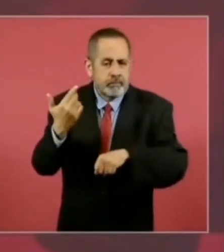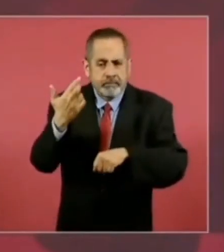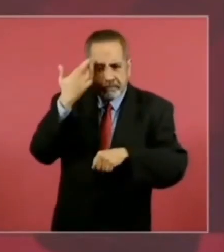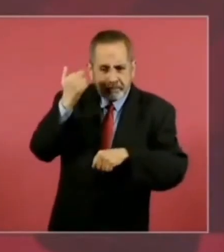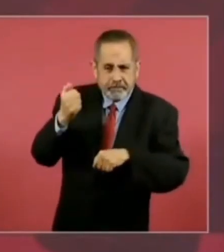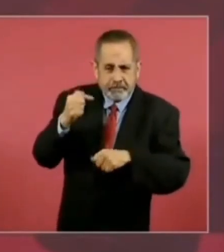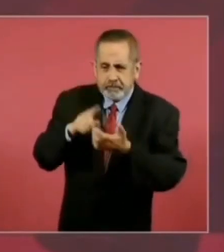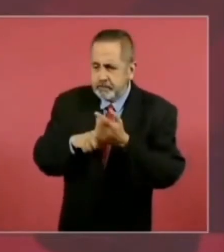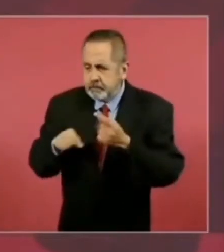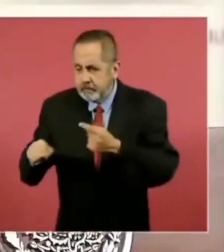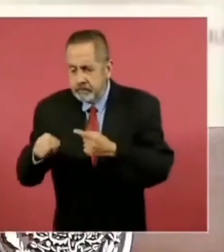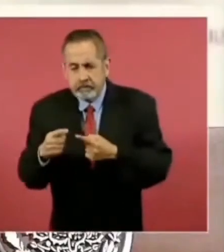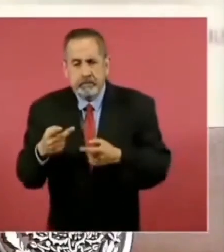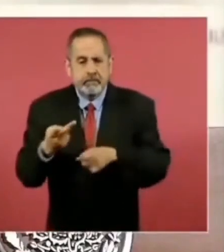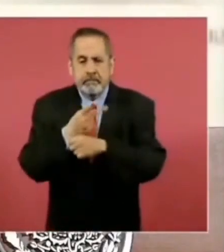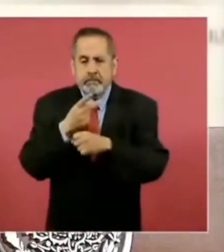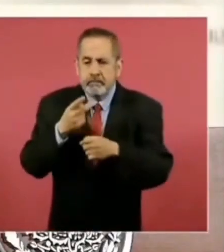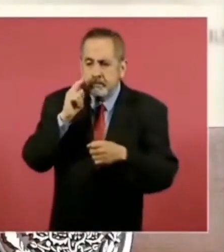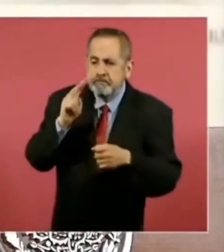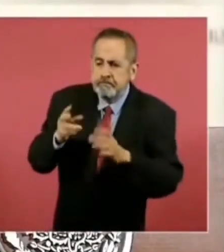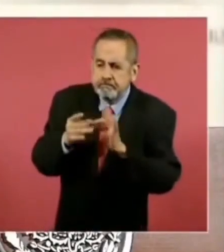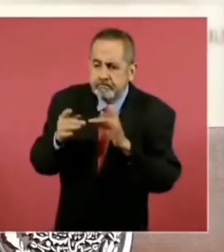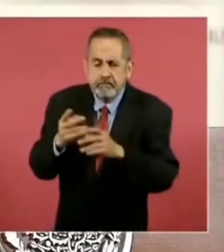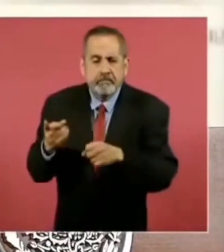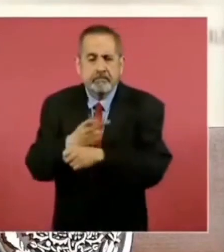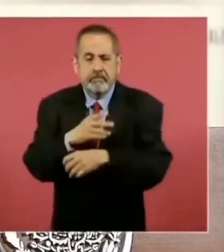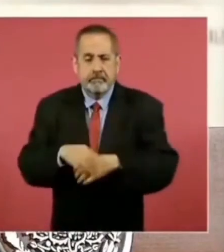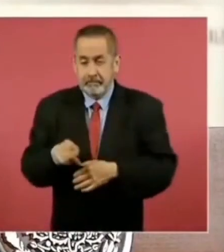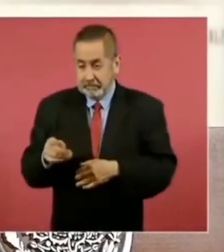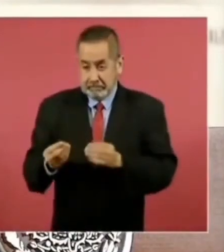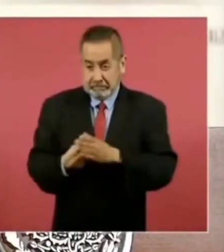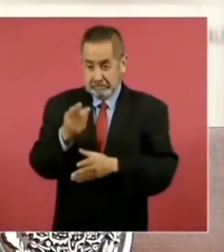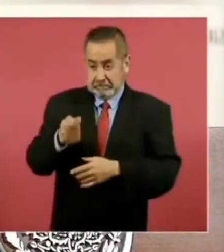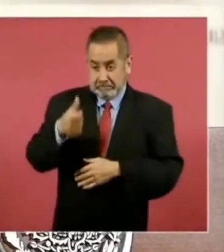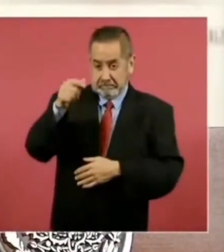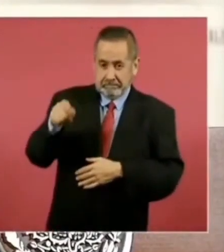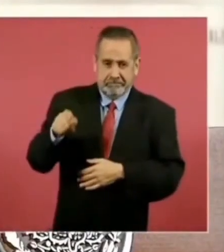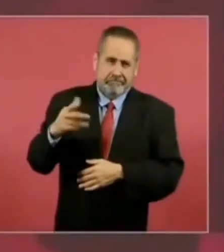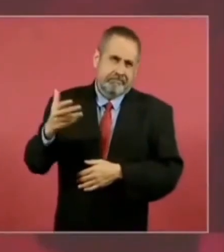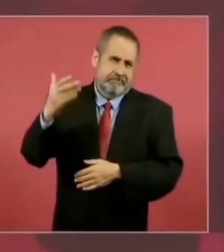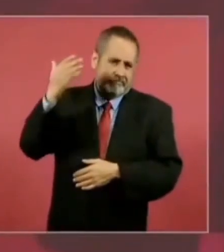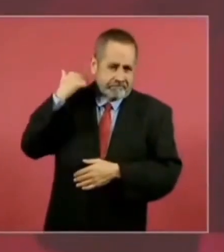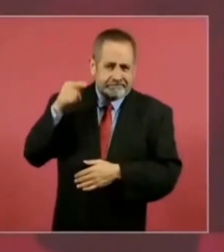hay que ver qué sucedió ahí, porque esto no es nuevo.